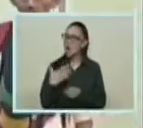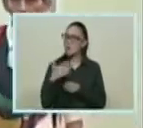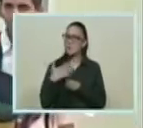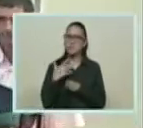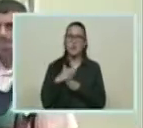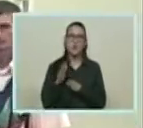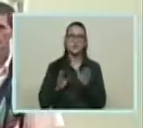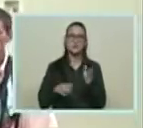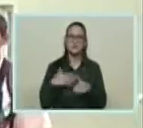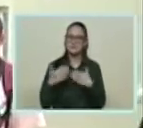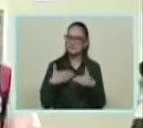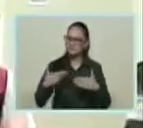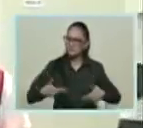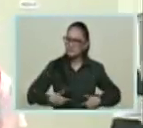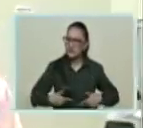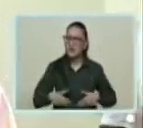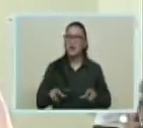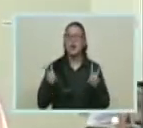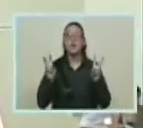supuesto, a construir